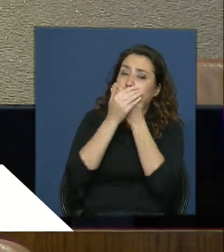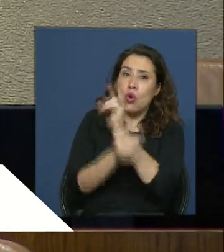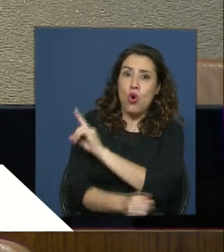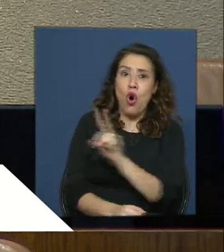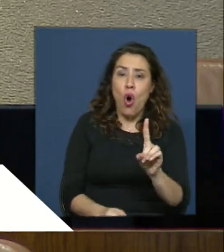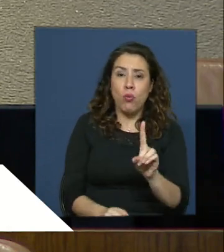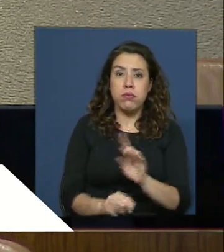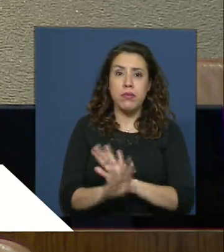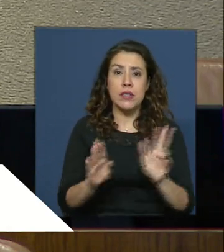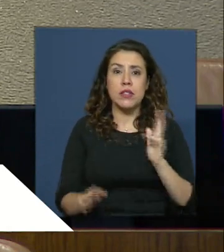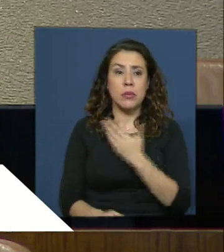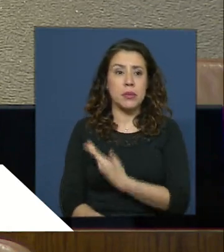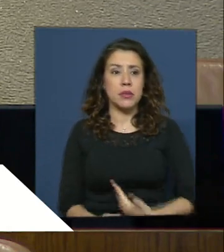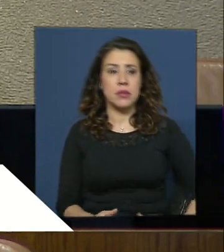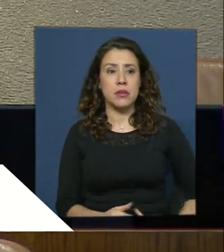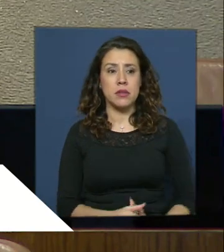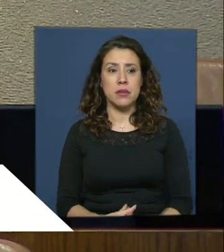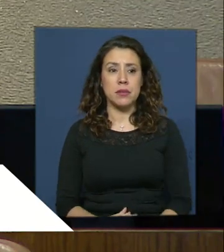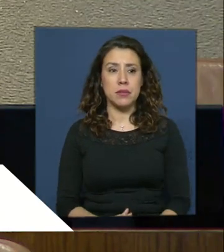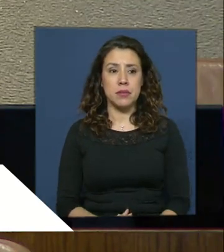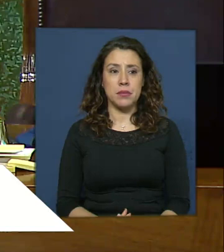vista. He dicho, presidente, muchas gracias.